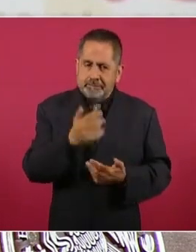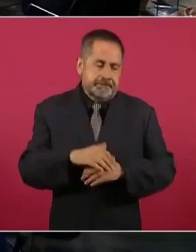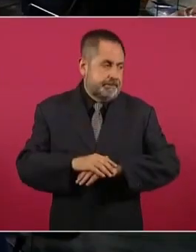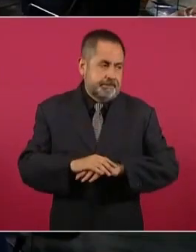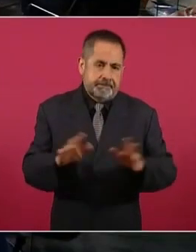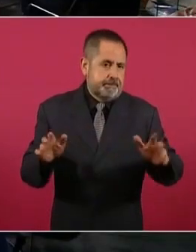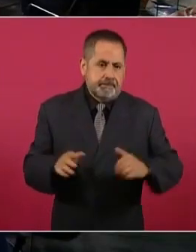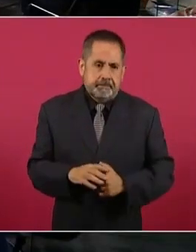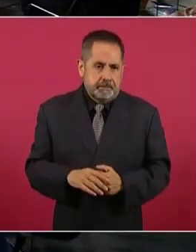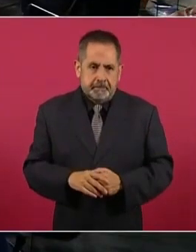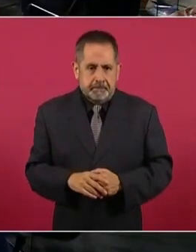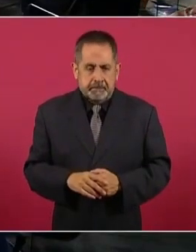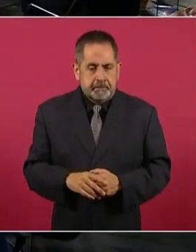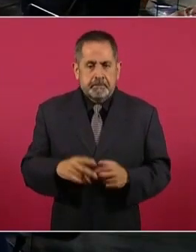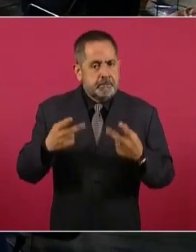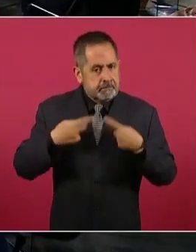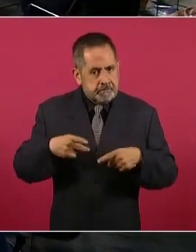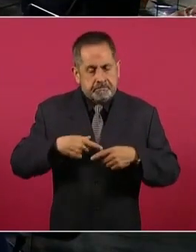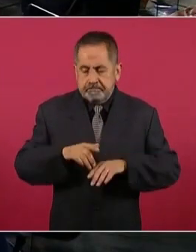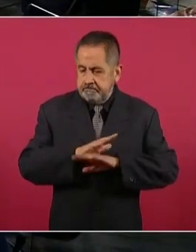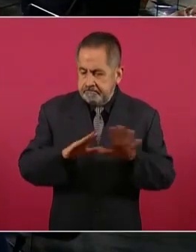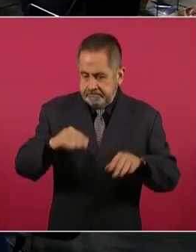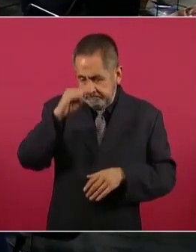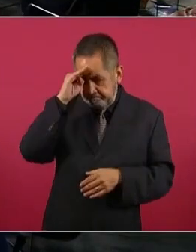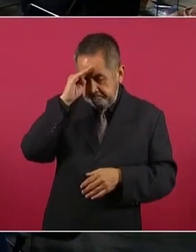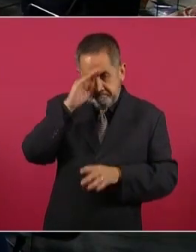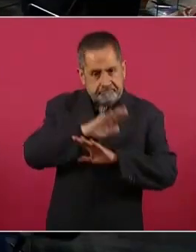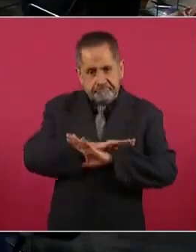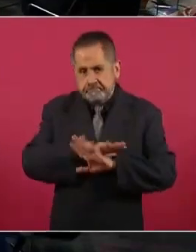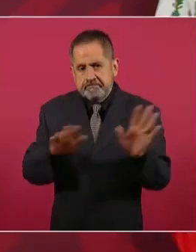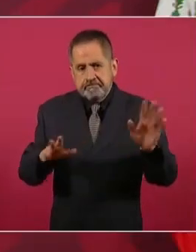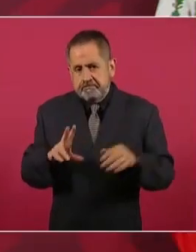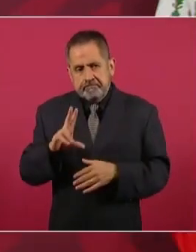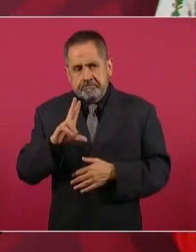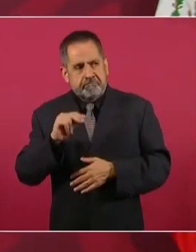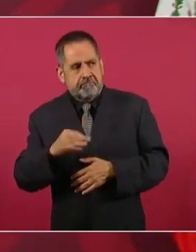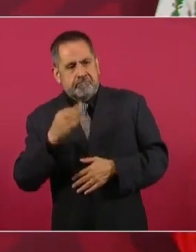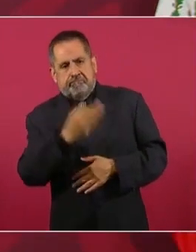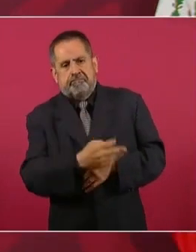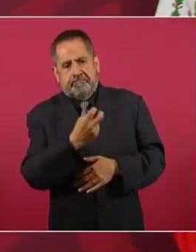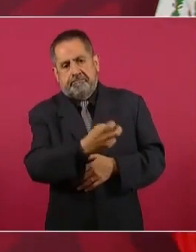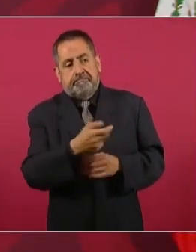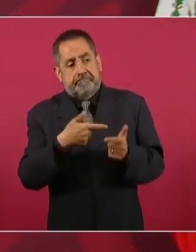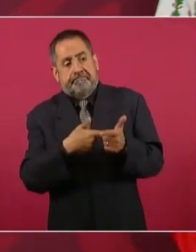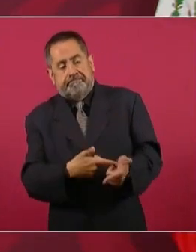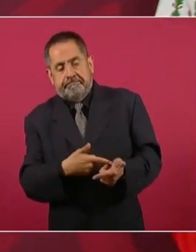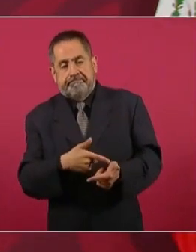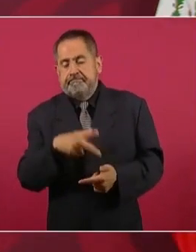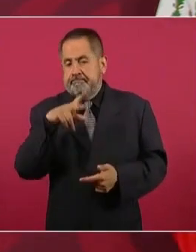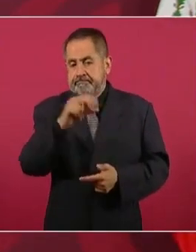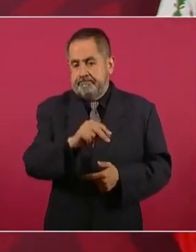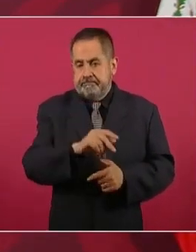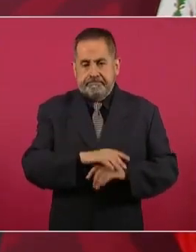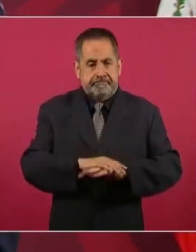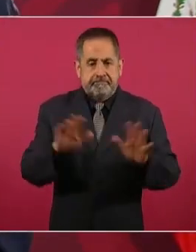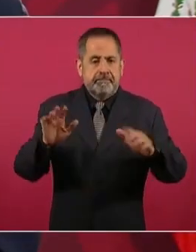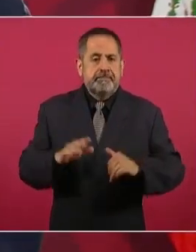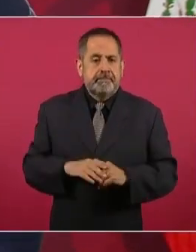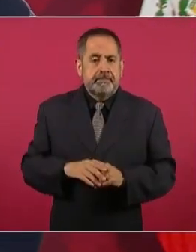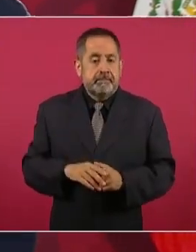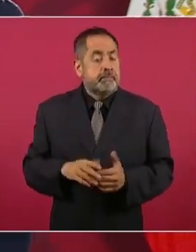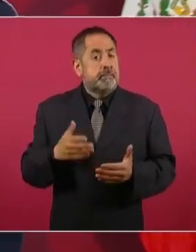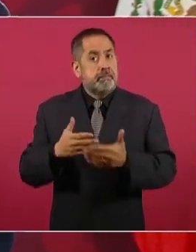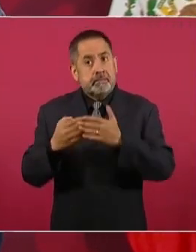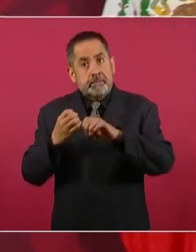Entonces ya la gente eso no lo acepta, no lo permite. Entonces los estados,